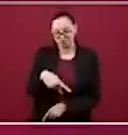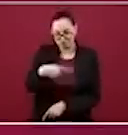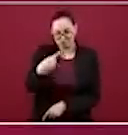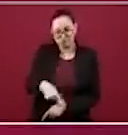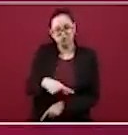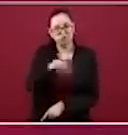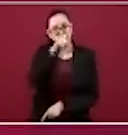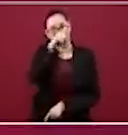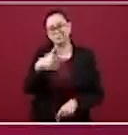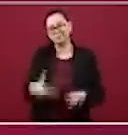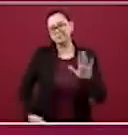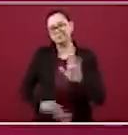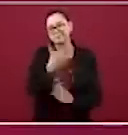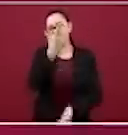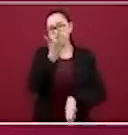en Estados Unidos.